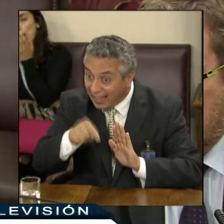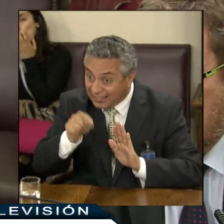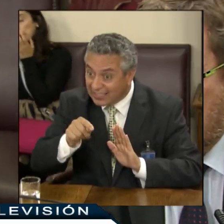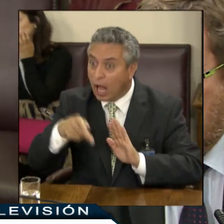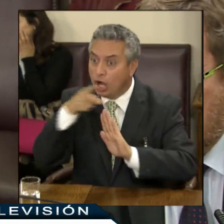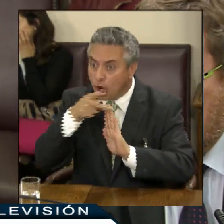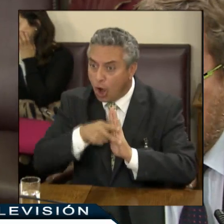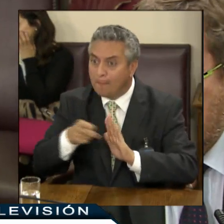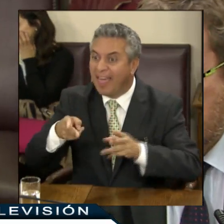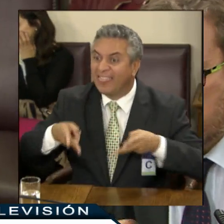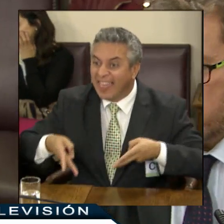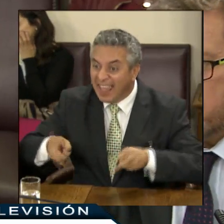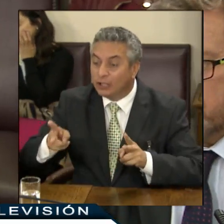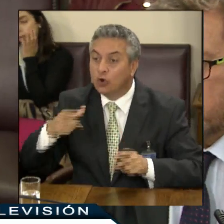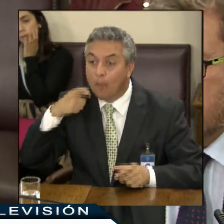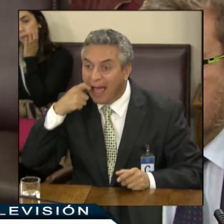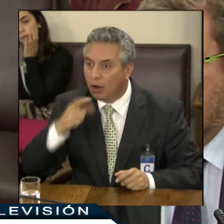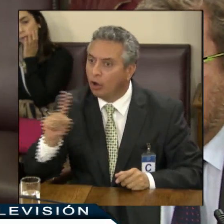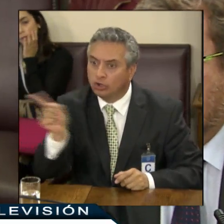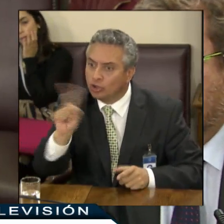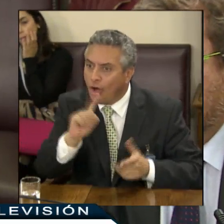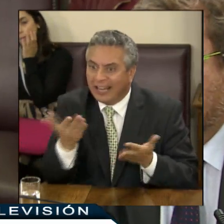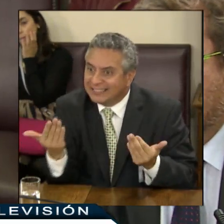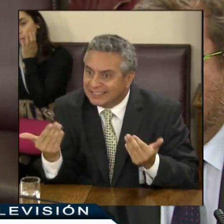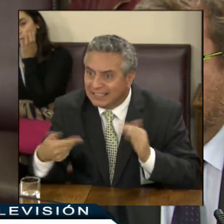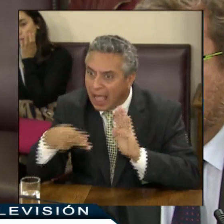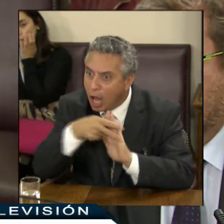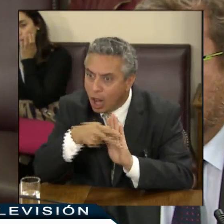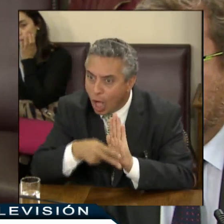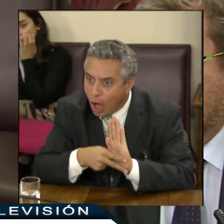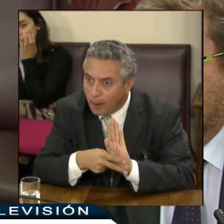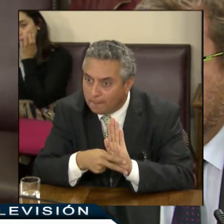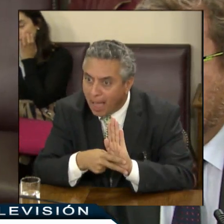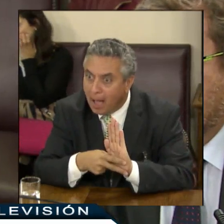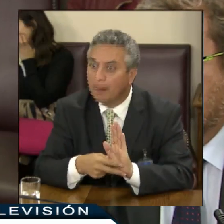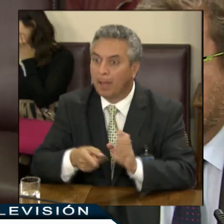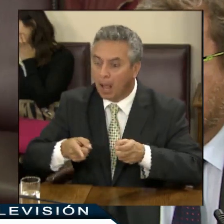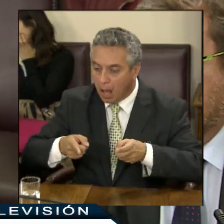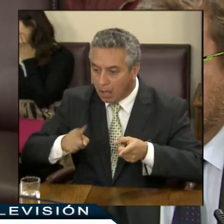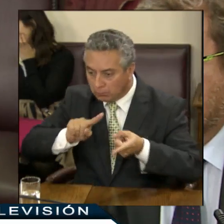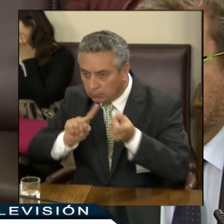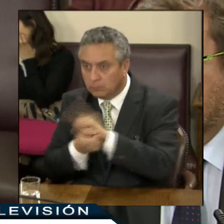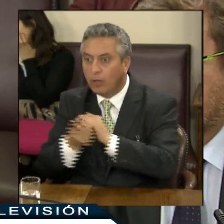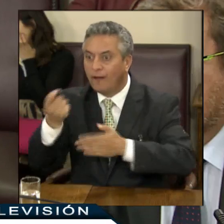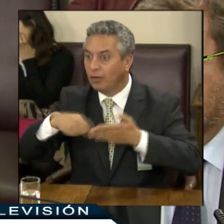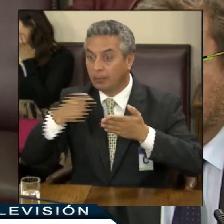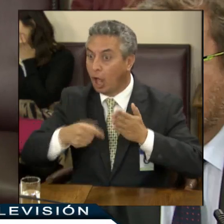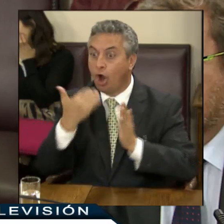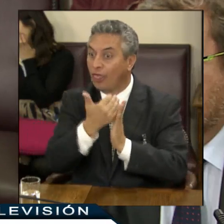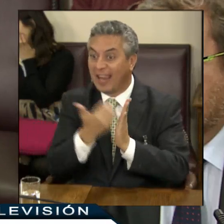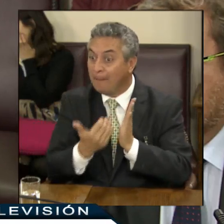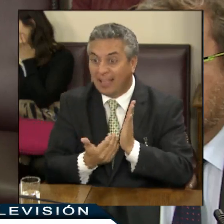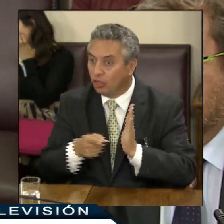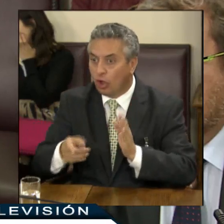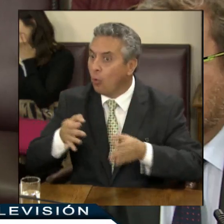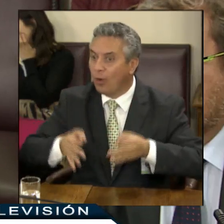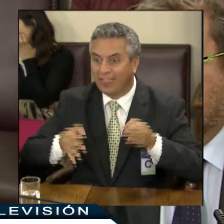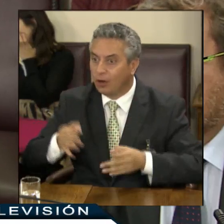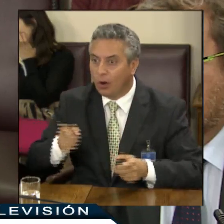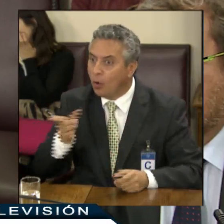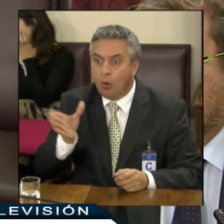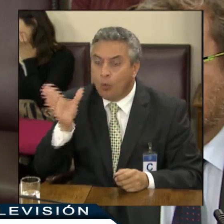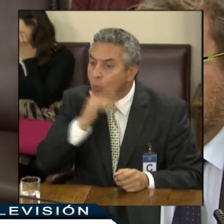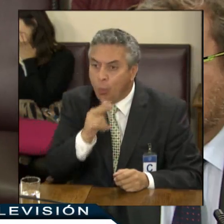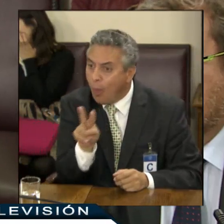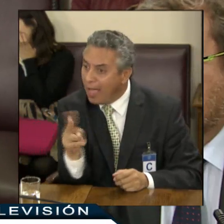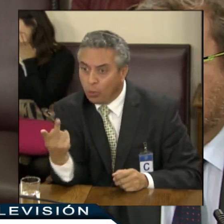Humanos no necesitan de una norma que las haga efectiva en el ordenamiento jurídico nacional no existe una